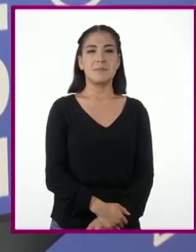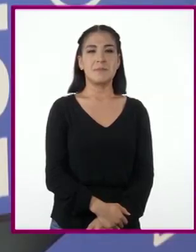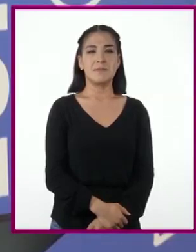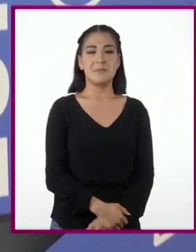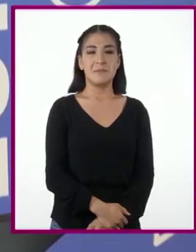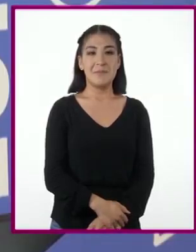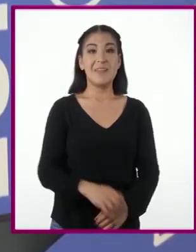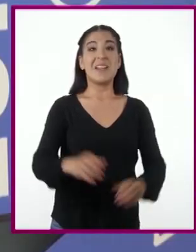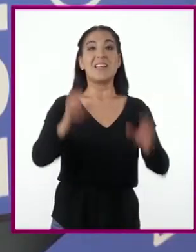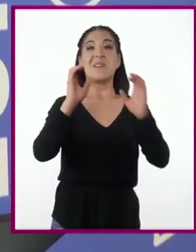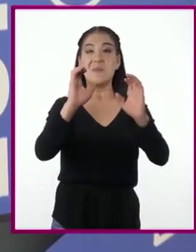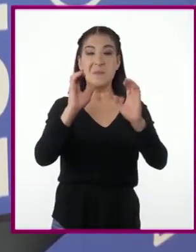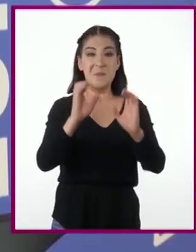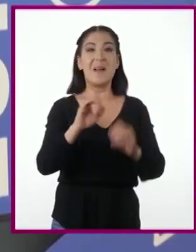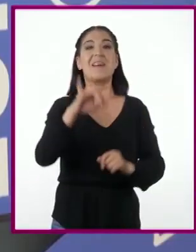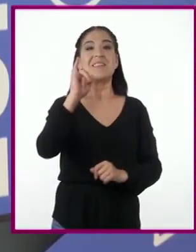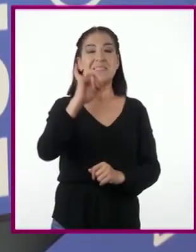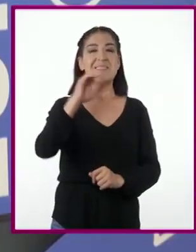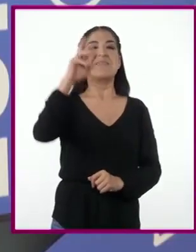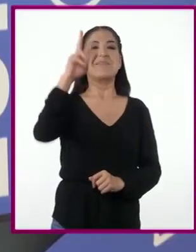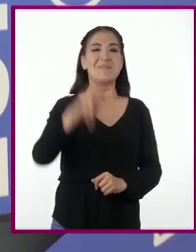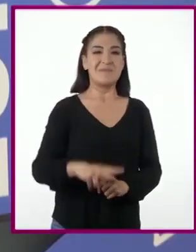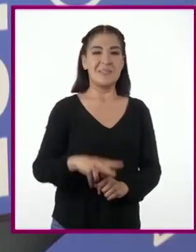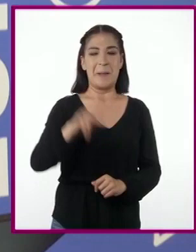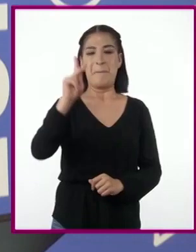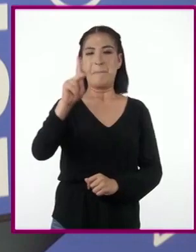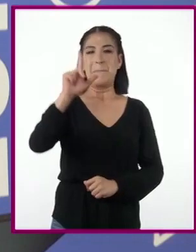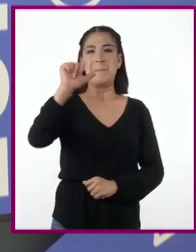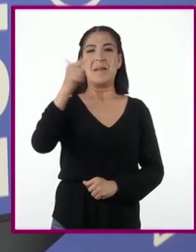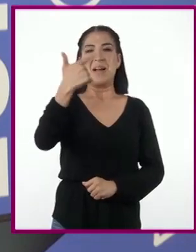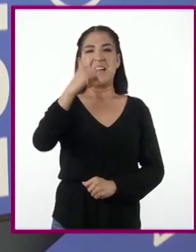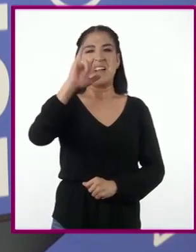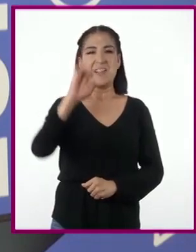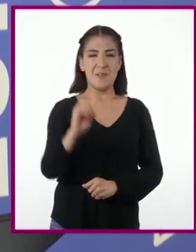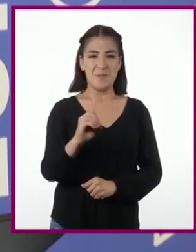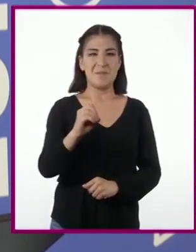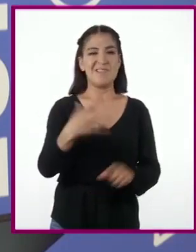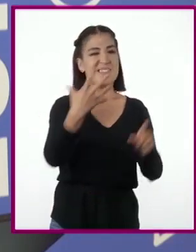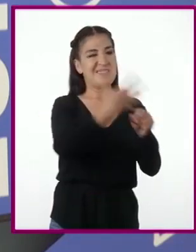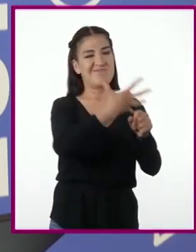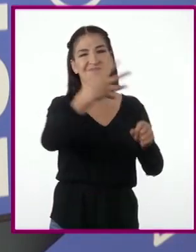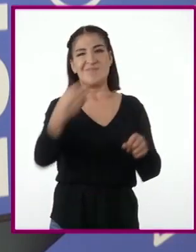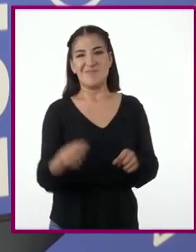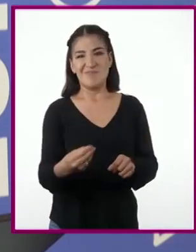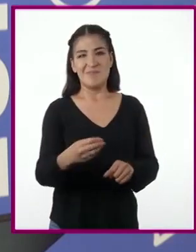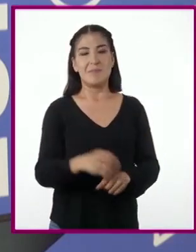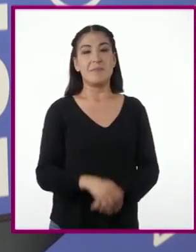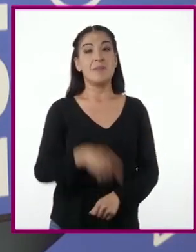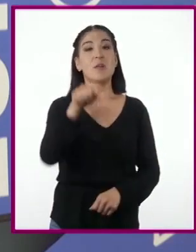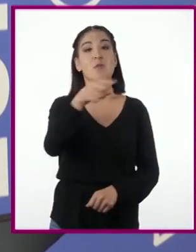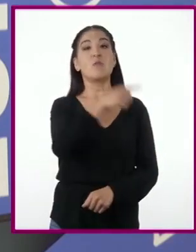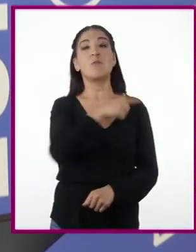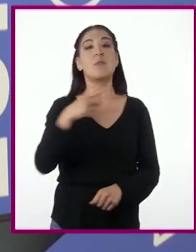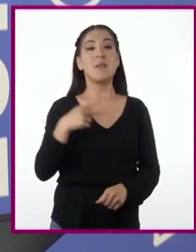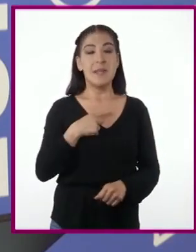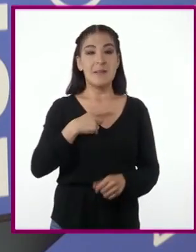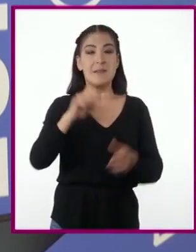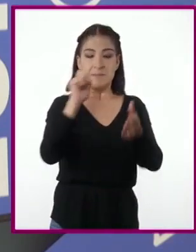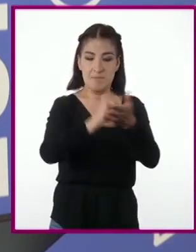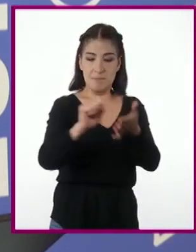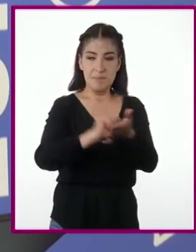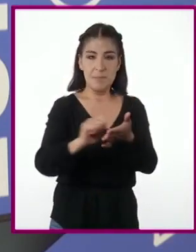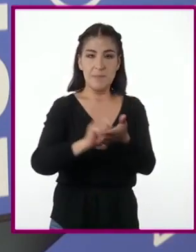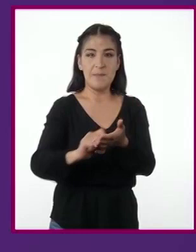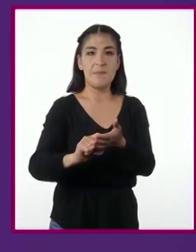Es cierto, el plagio. Debemos anotar en cada ficha